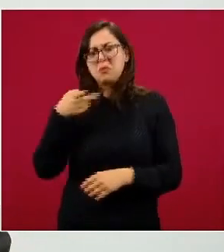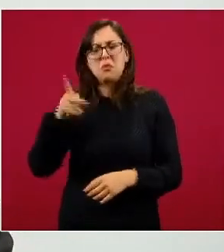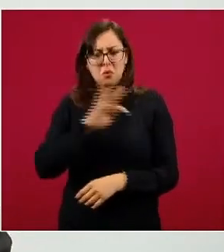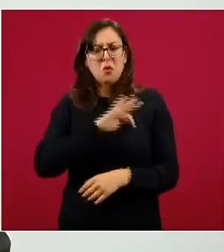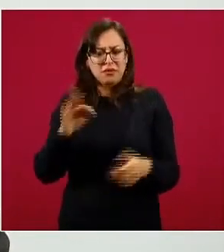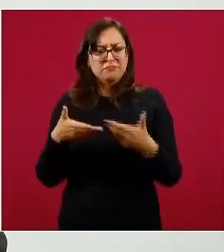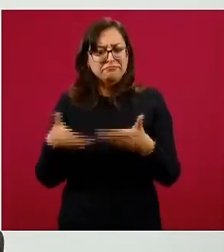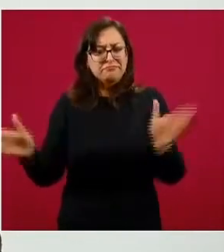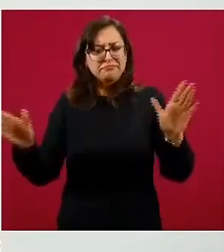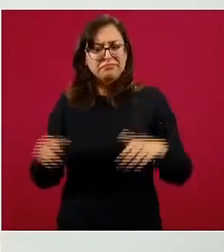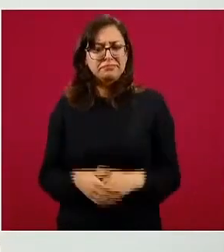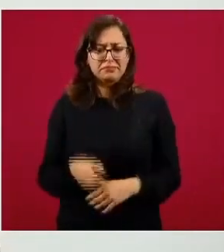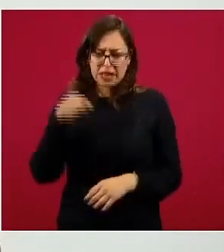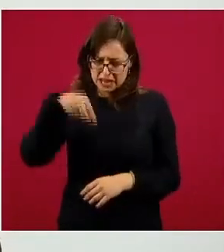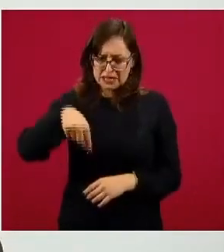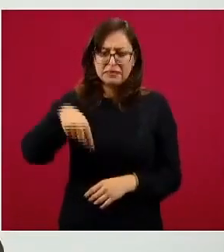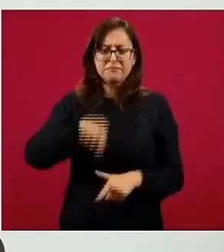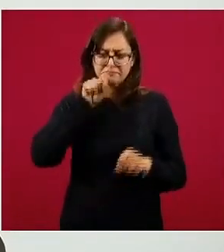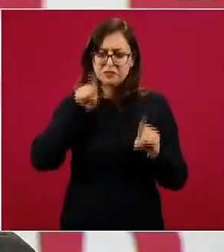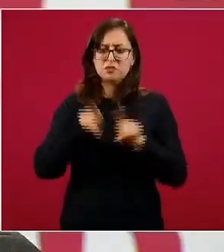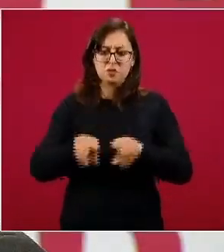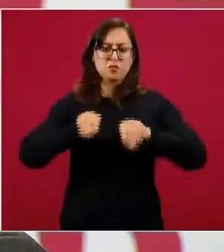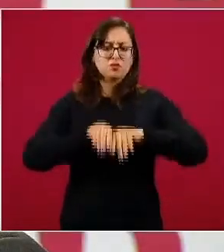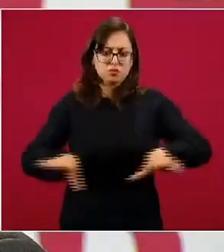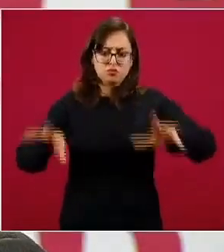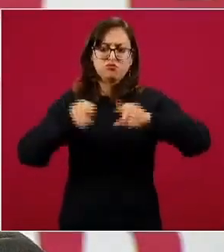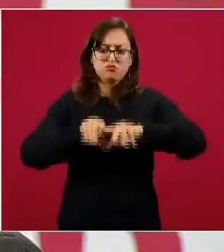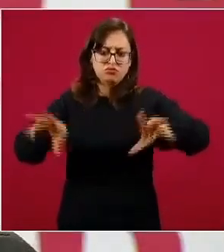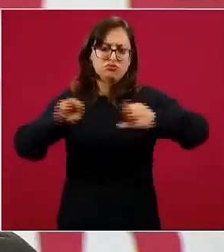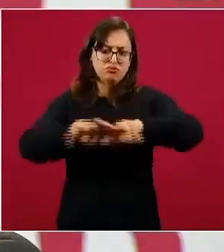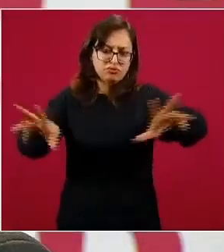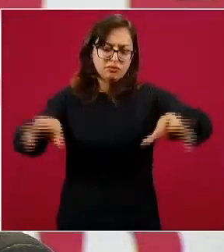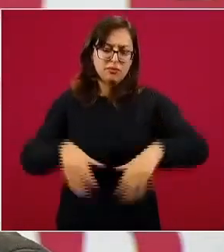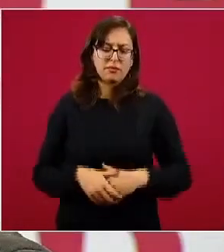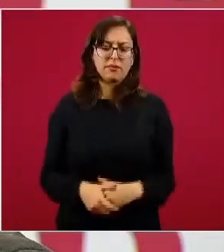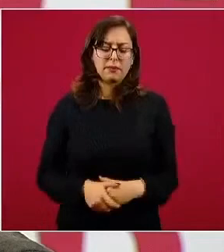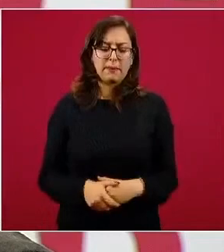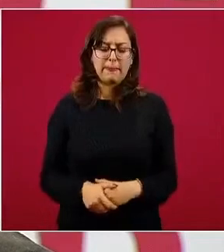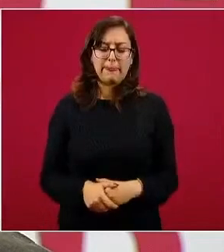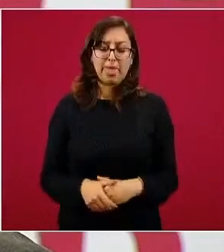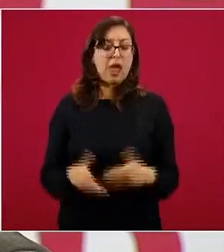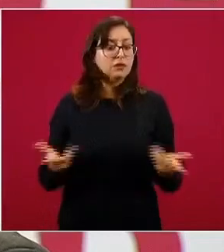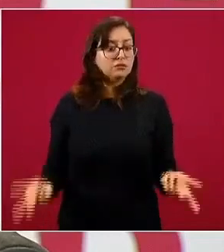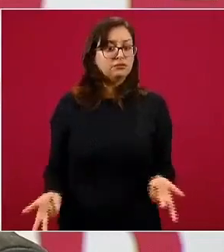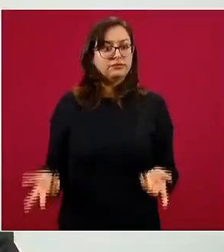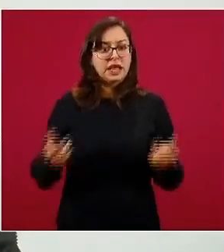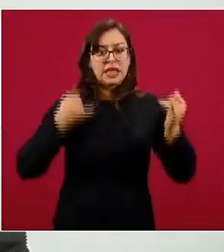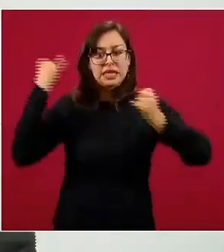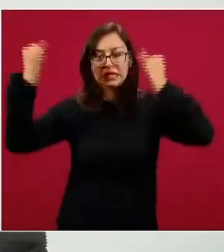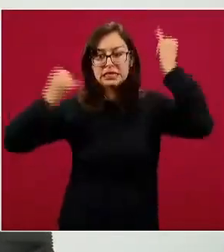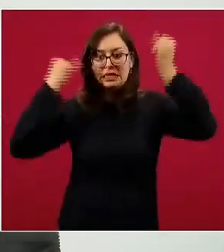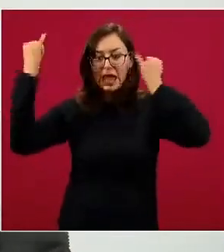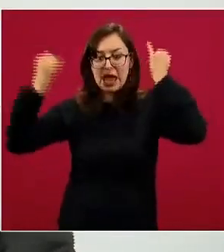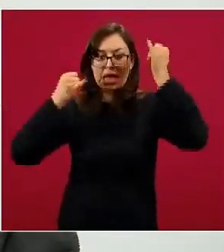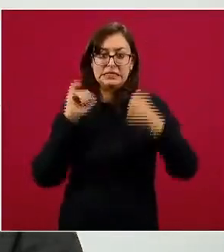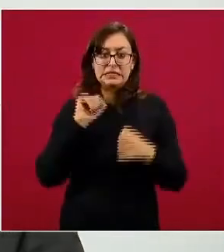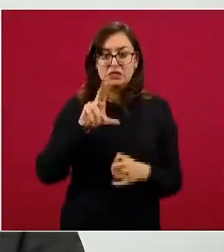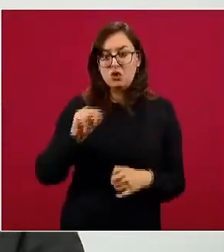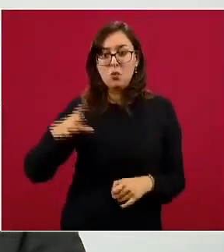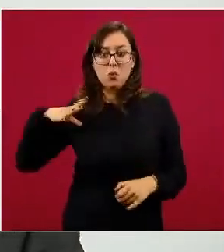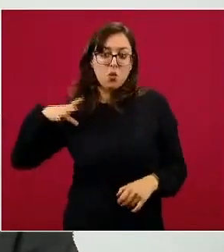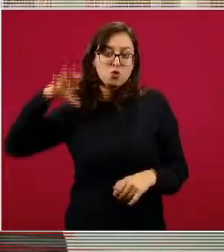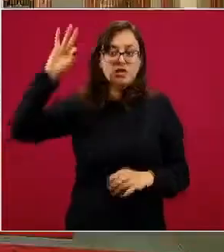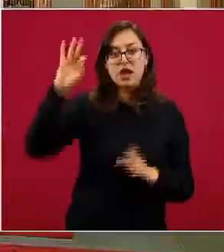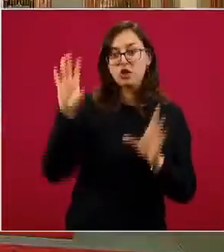aquí también lo iremos trabajando en sesiones posteriores. Hay mucha especulación sobre qué significa ser